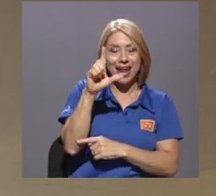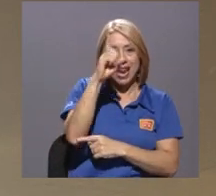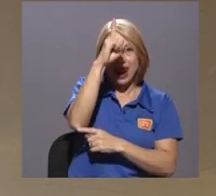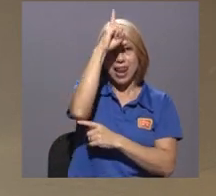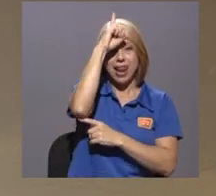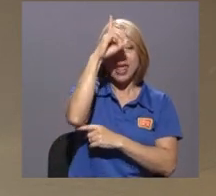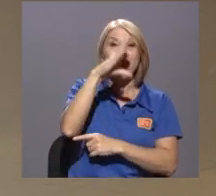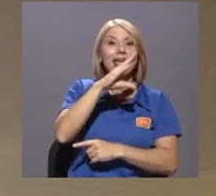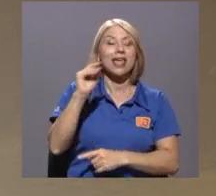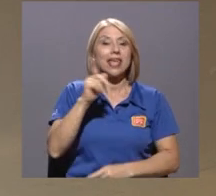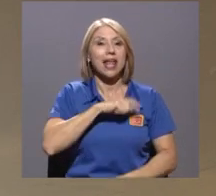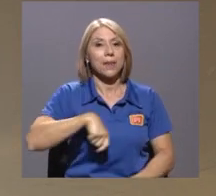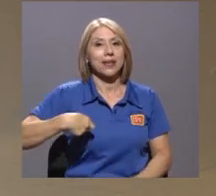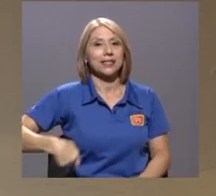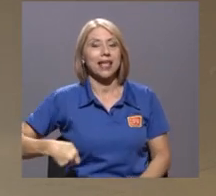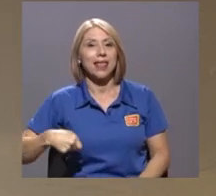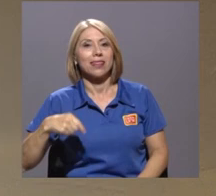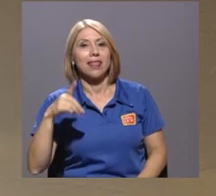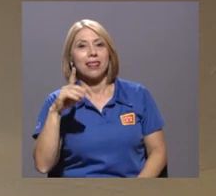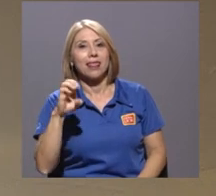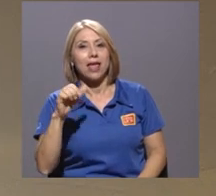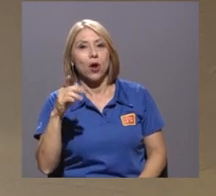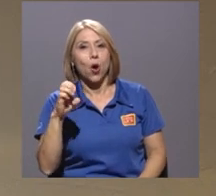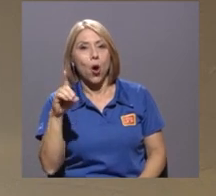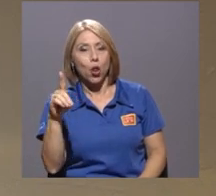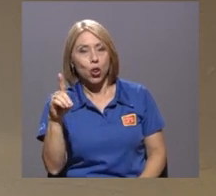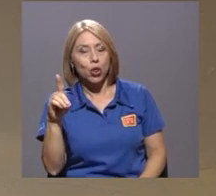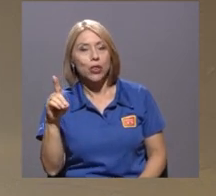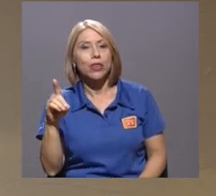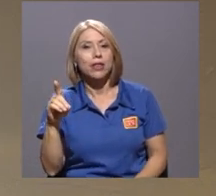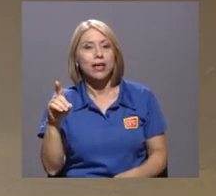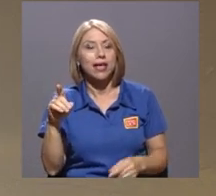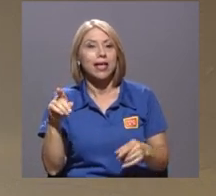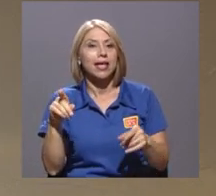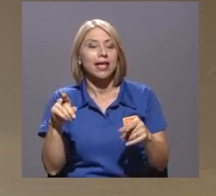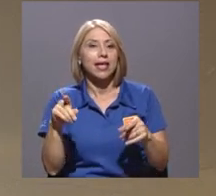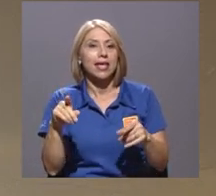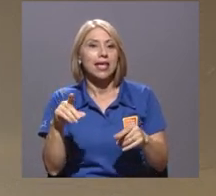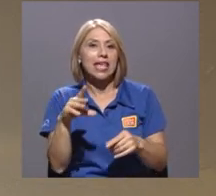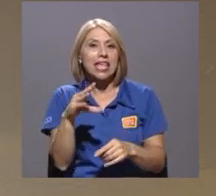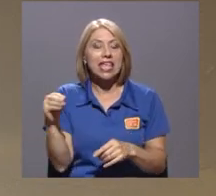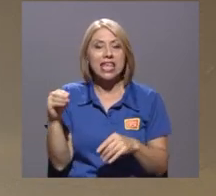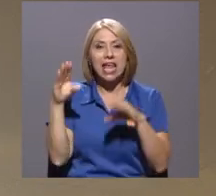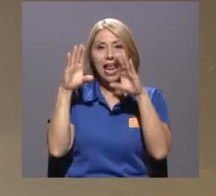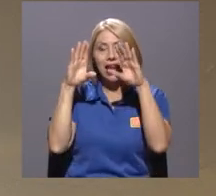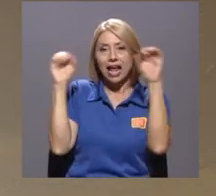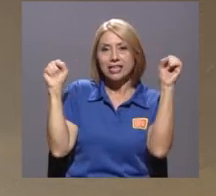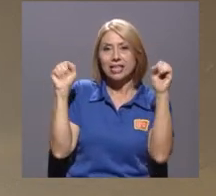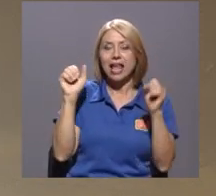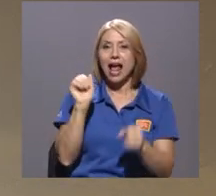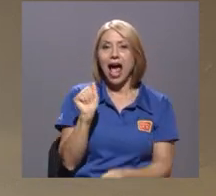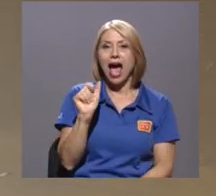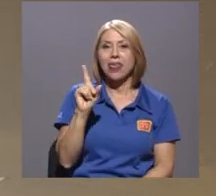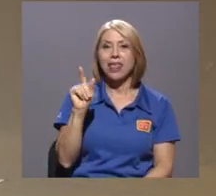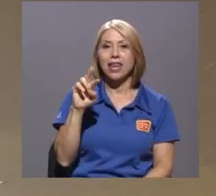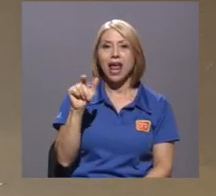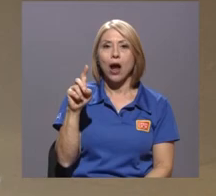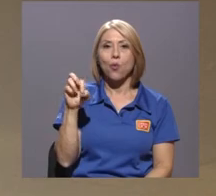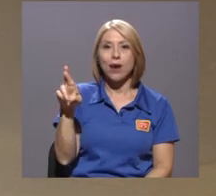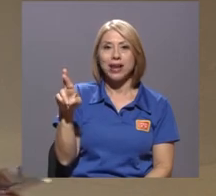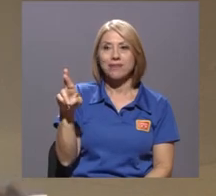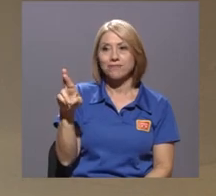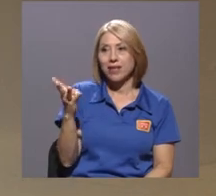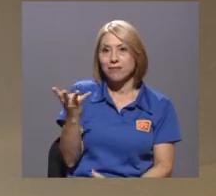de gaulle y el canciller adenauer han firmado